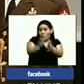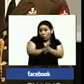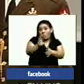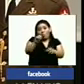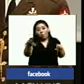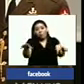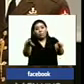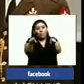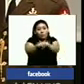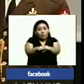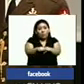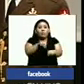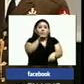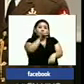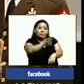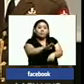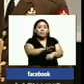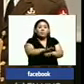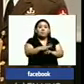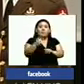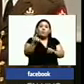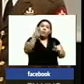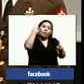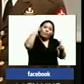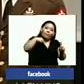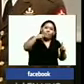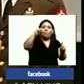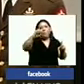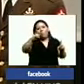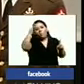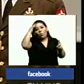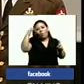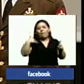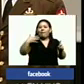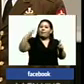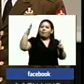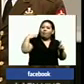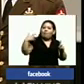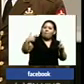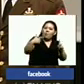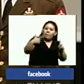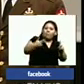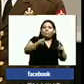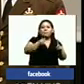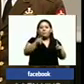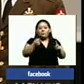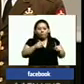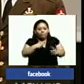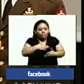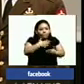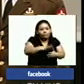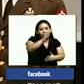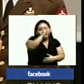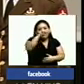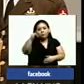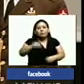los compañeros de vida de los hombres y mujeres que han caído sirviéndole a nuestro país